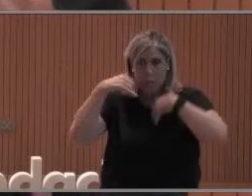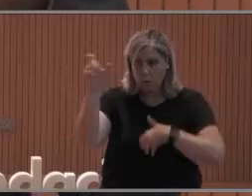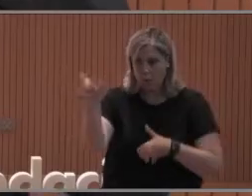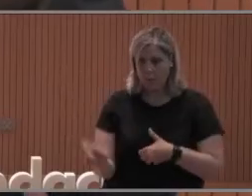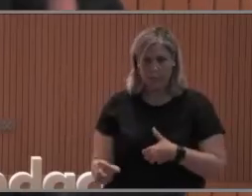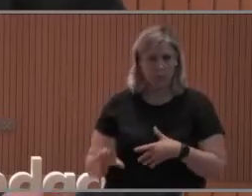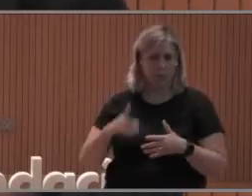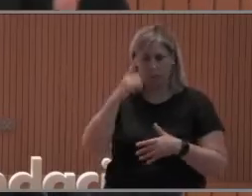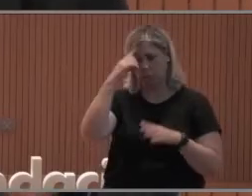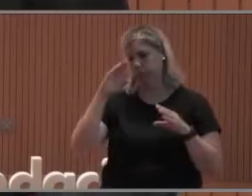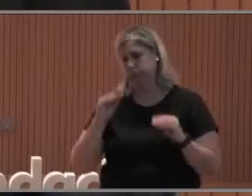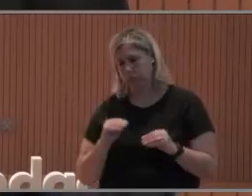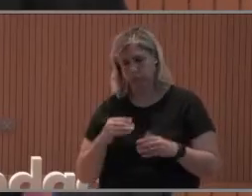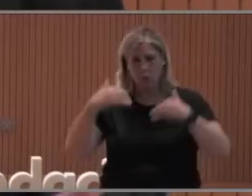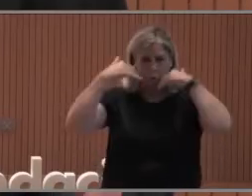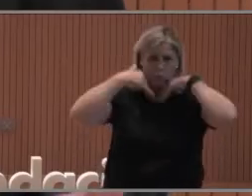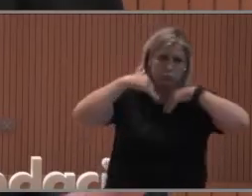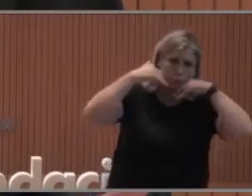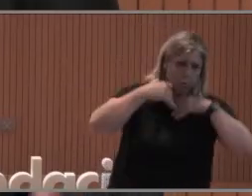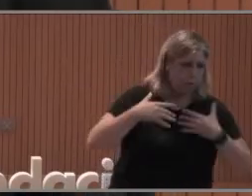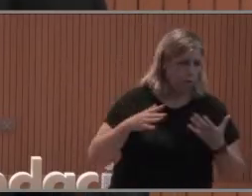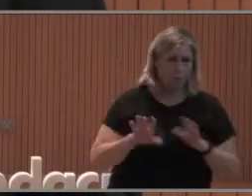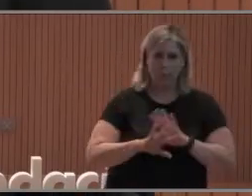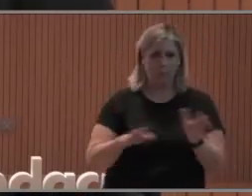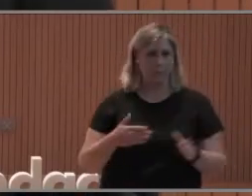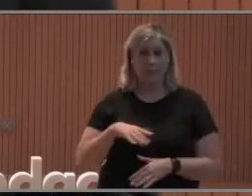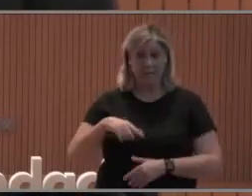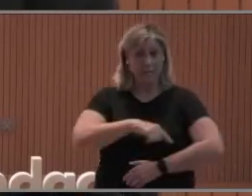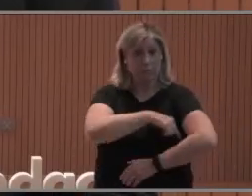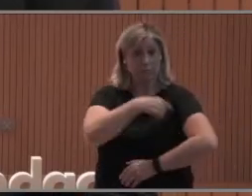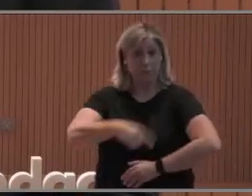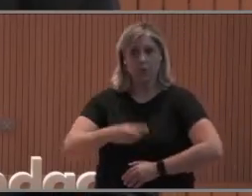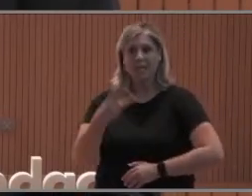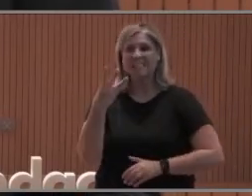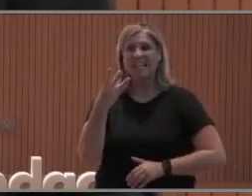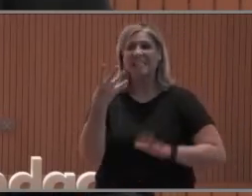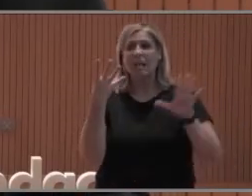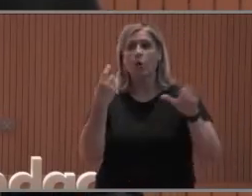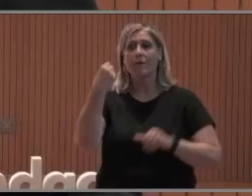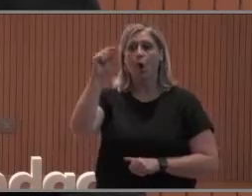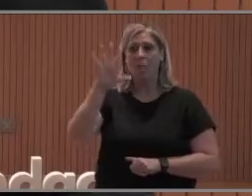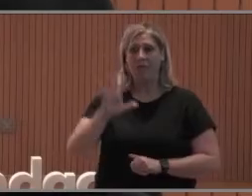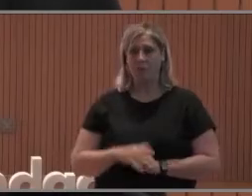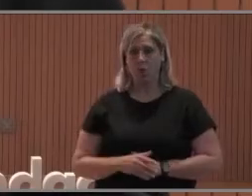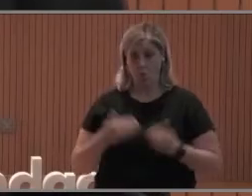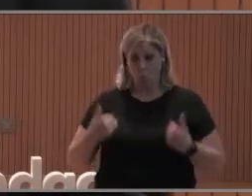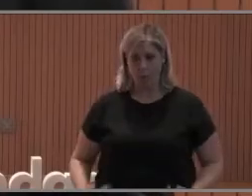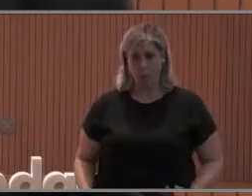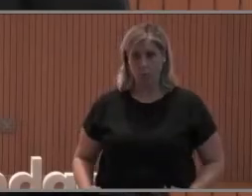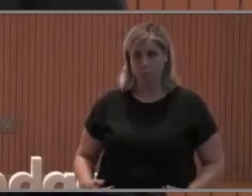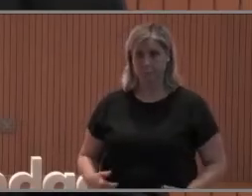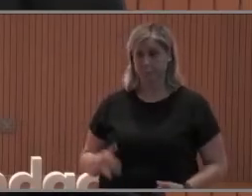sequedad, sudoroso y tenía 39,5 de temperatura corporal. Este es Juan, nos lo